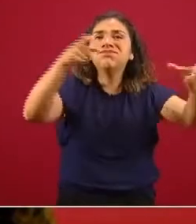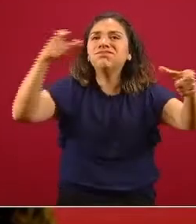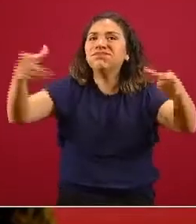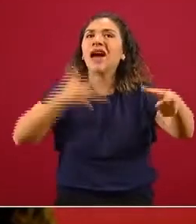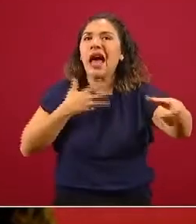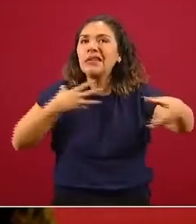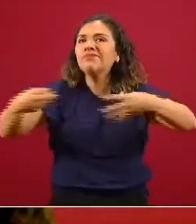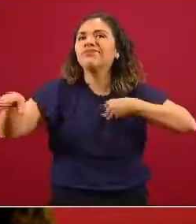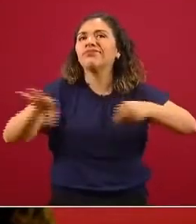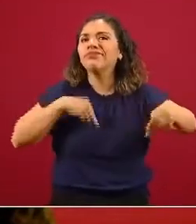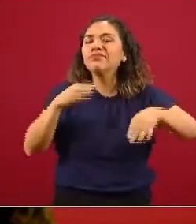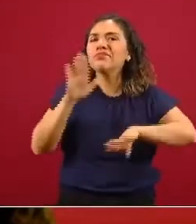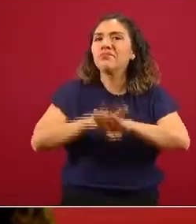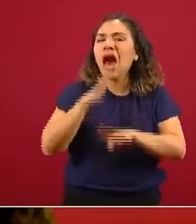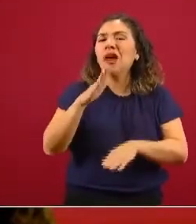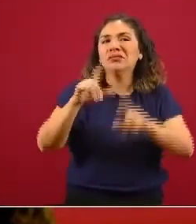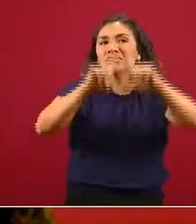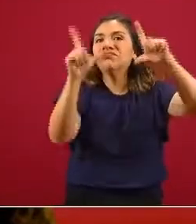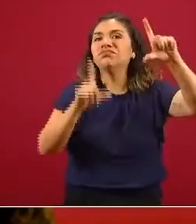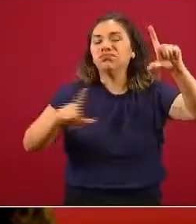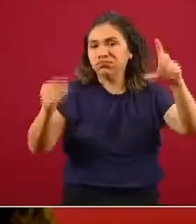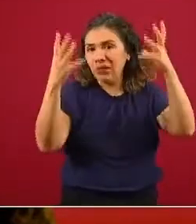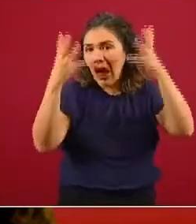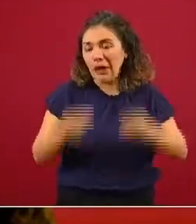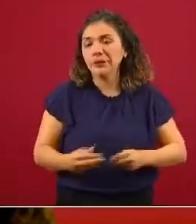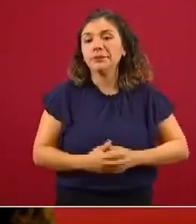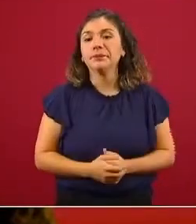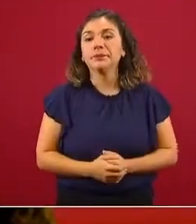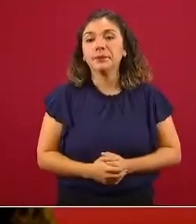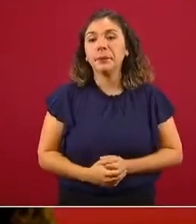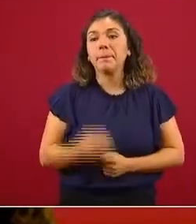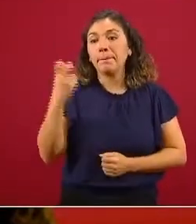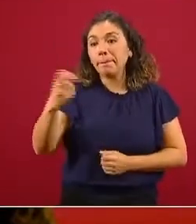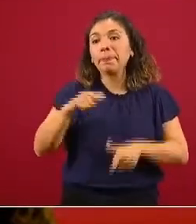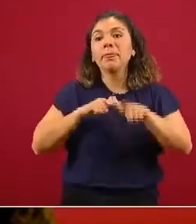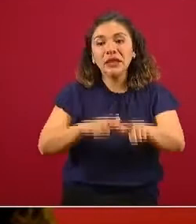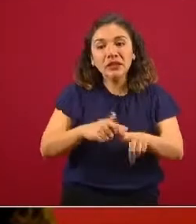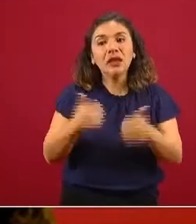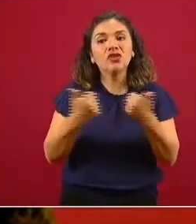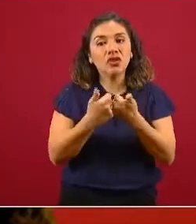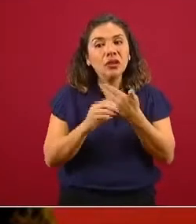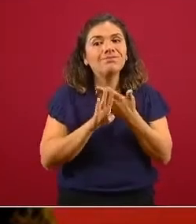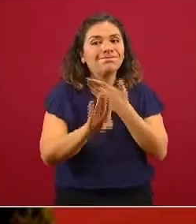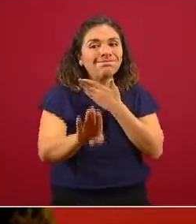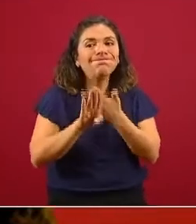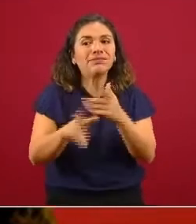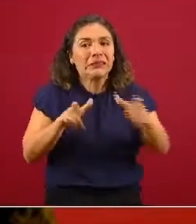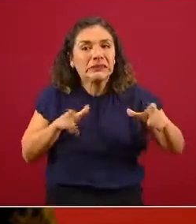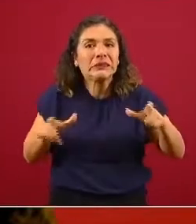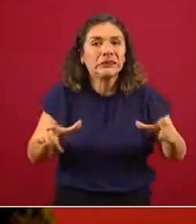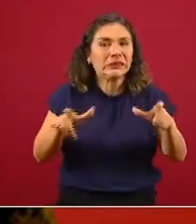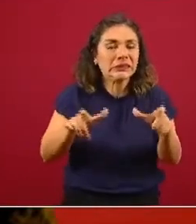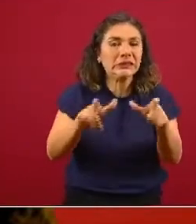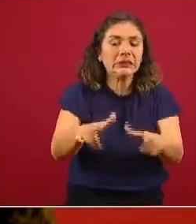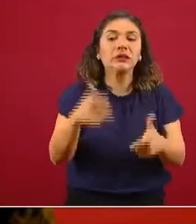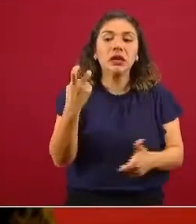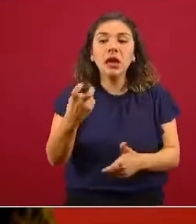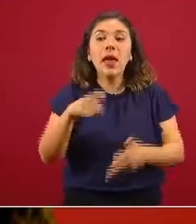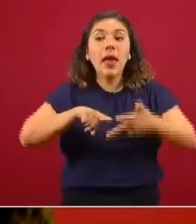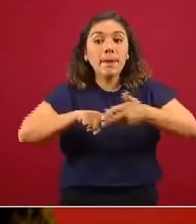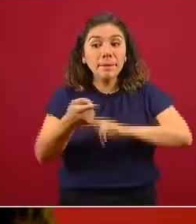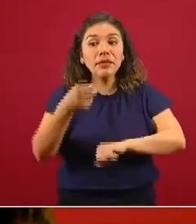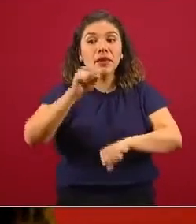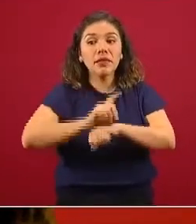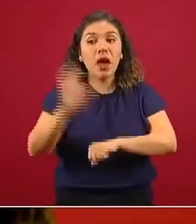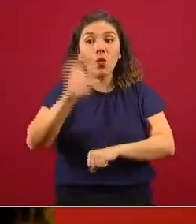regional, y hay una dispersión nacional. Aquí hemos seguido con contención y mitigación. Iniciamos, como se